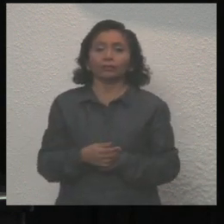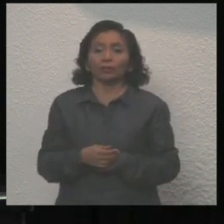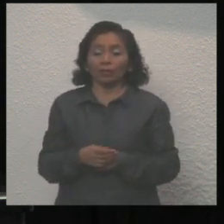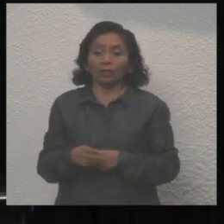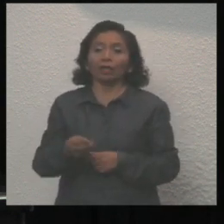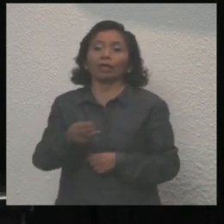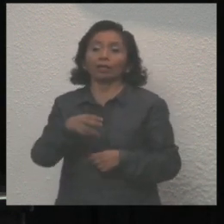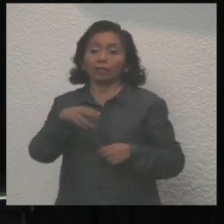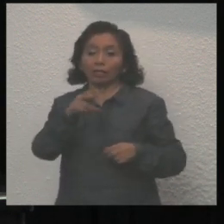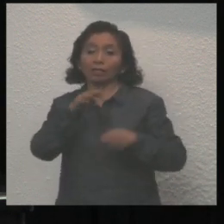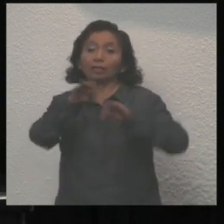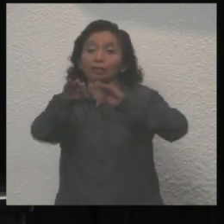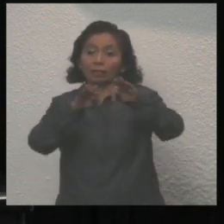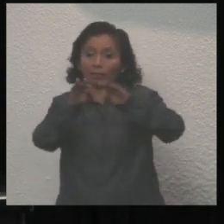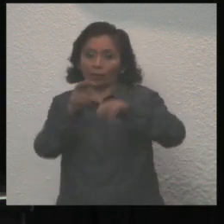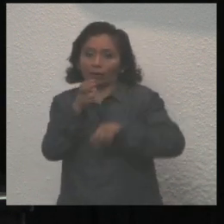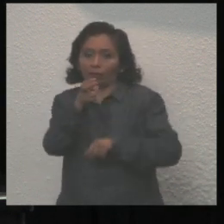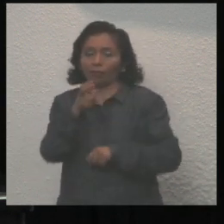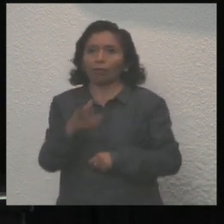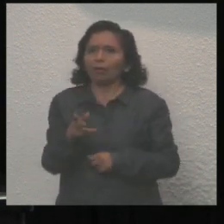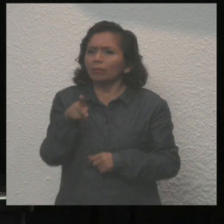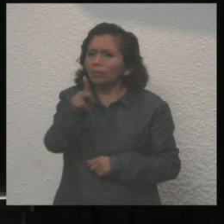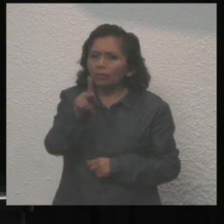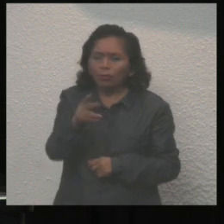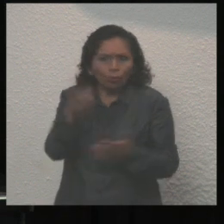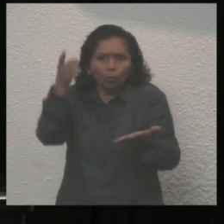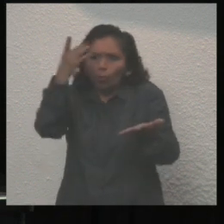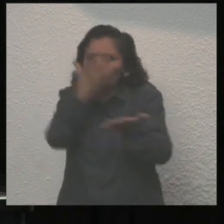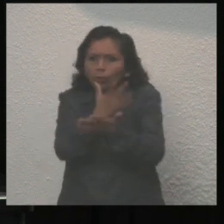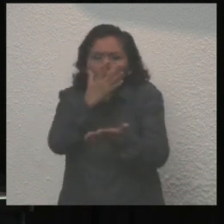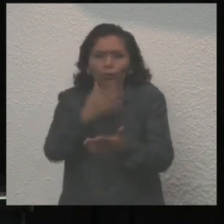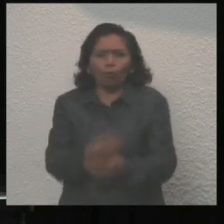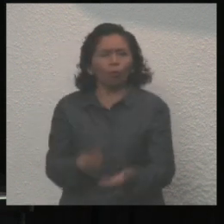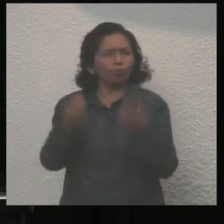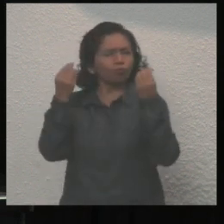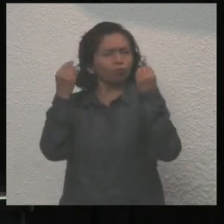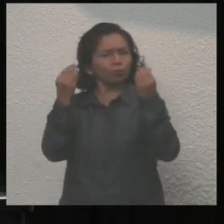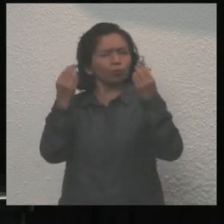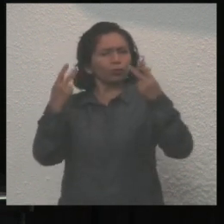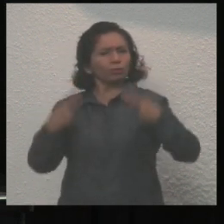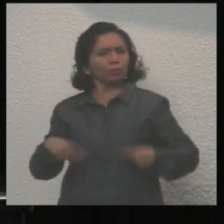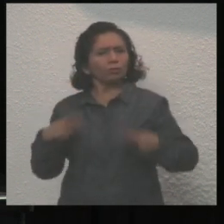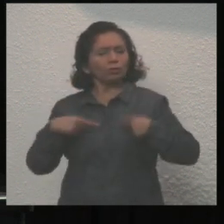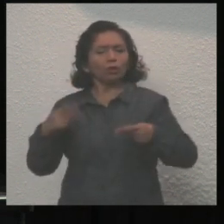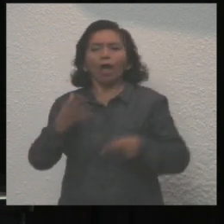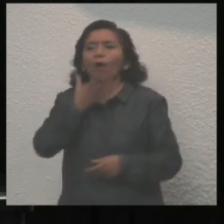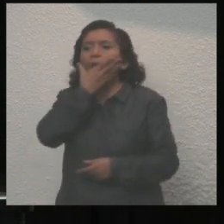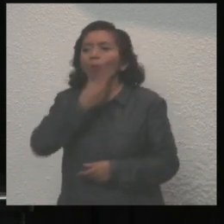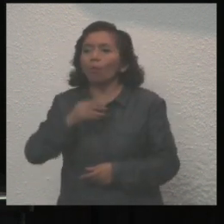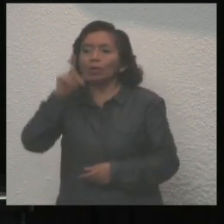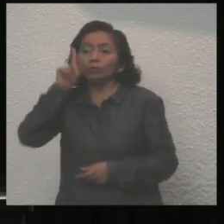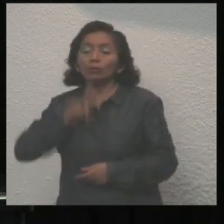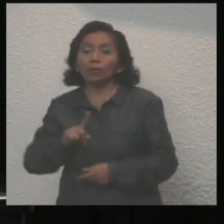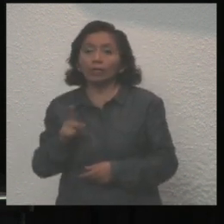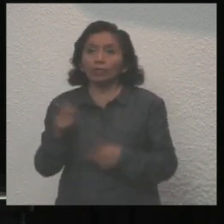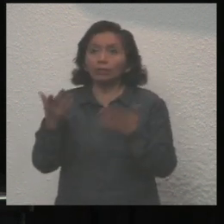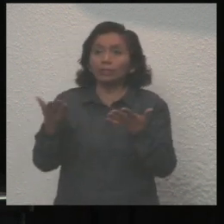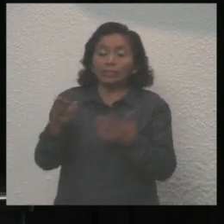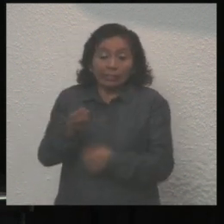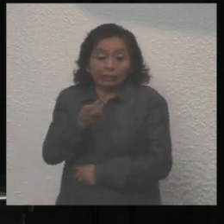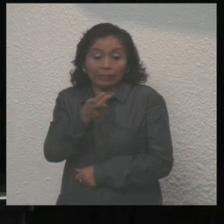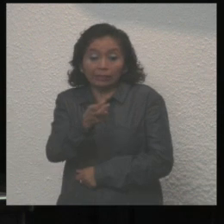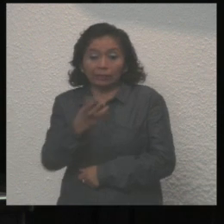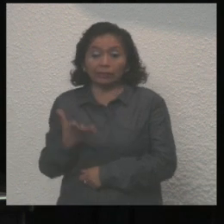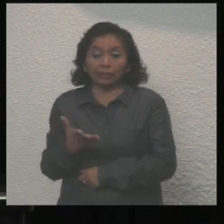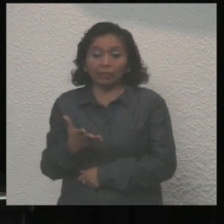laboral. Pero no solo hablamos de ellos, sino de millones de trabajadores, hombres y mujeres, a quienes se les cataloga